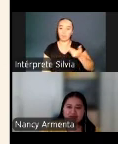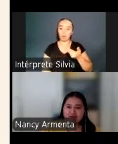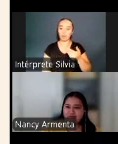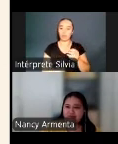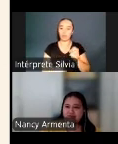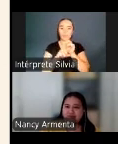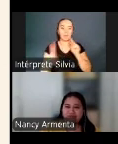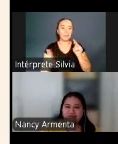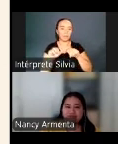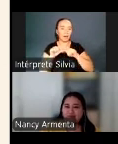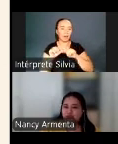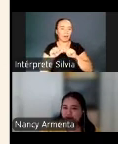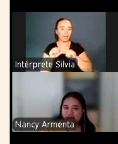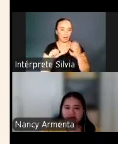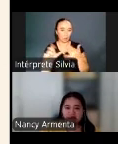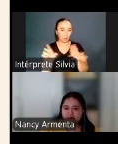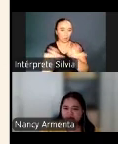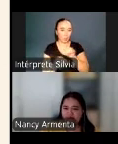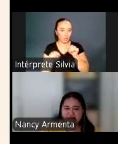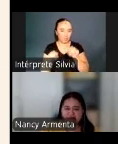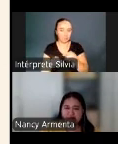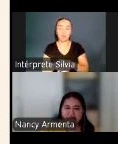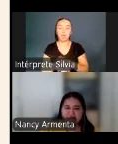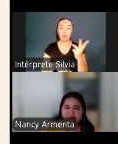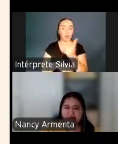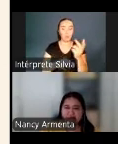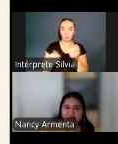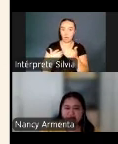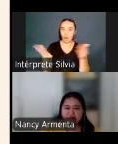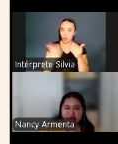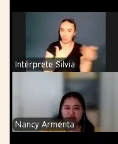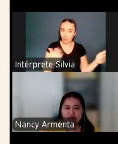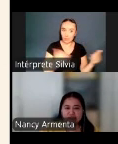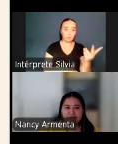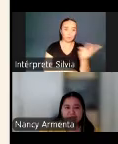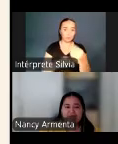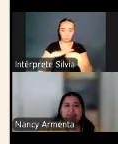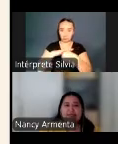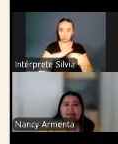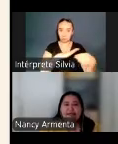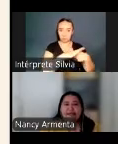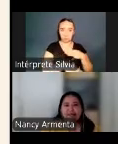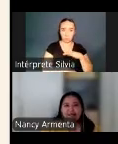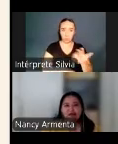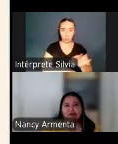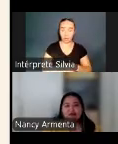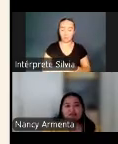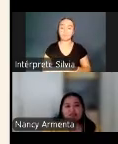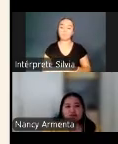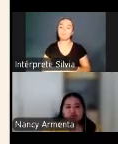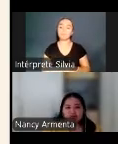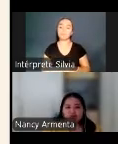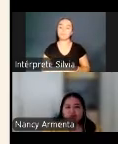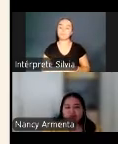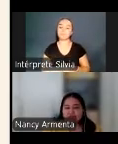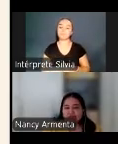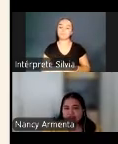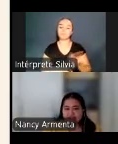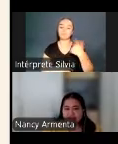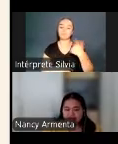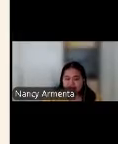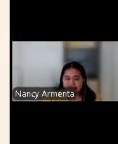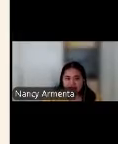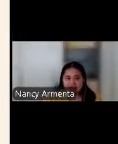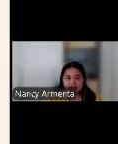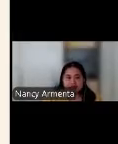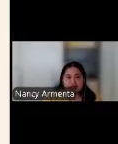género. Ambos son abiertos, están disponibles para su consulta. ¿Y qué es lo que hemos descubierto a partir de